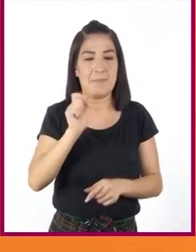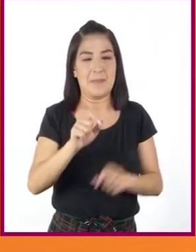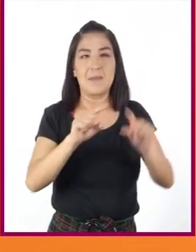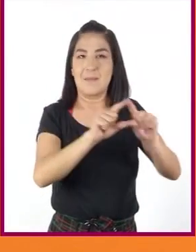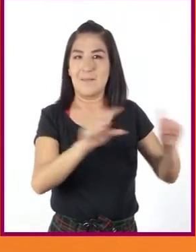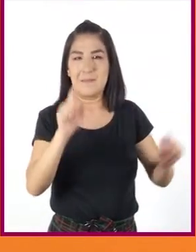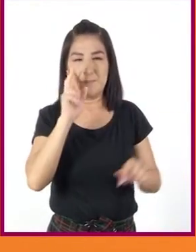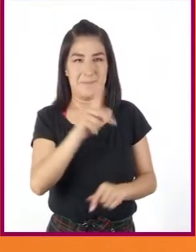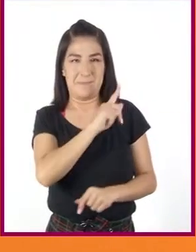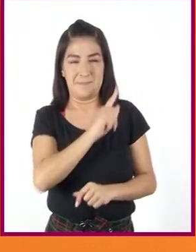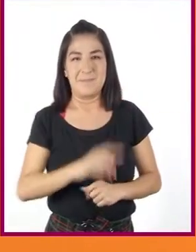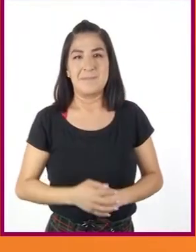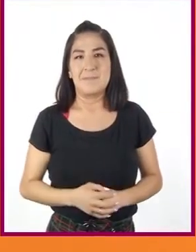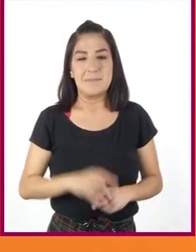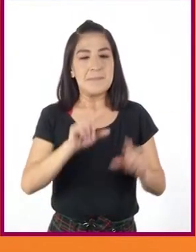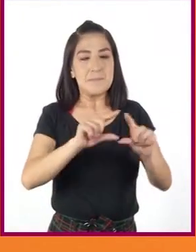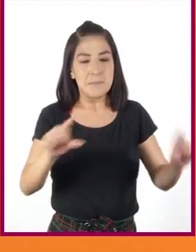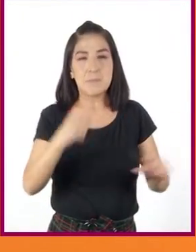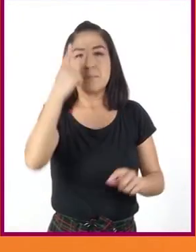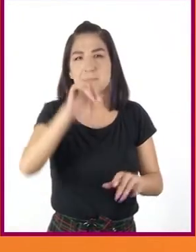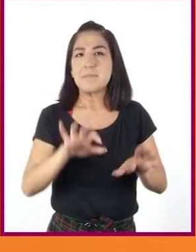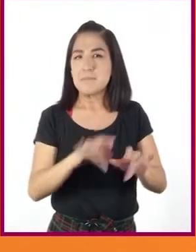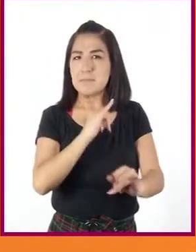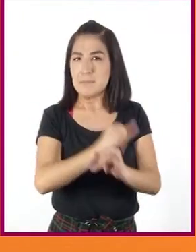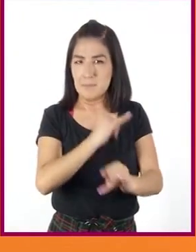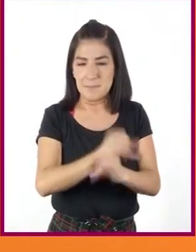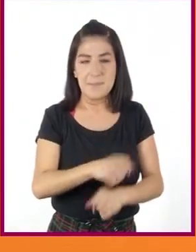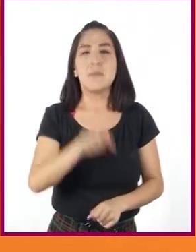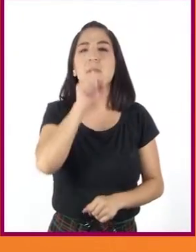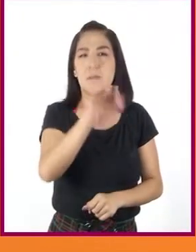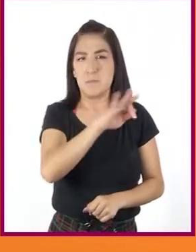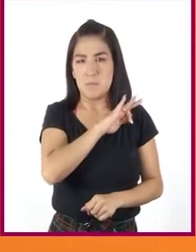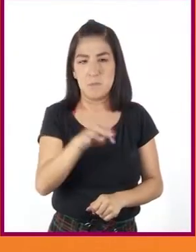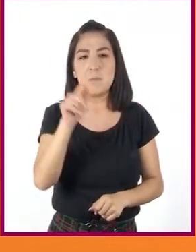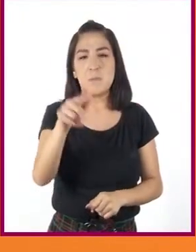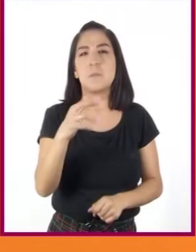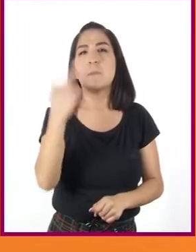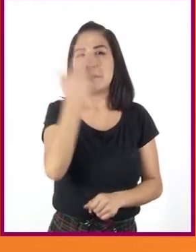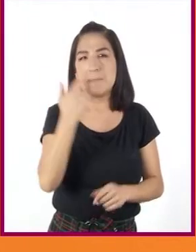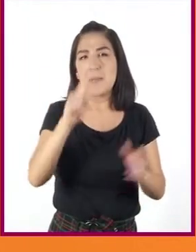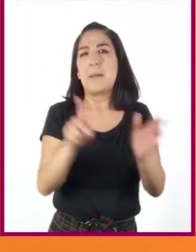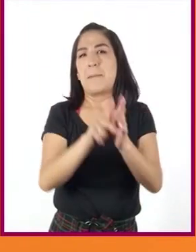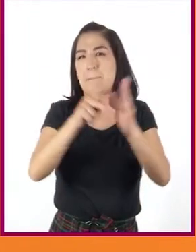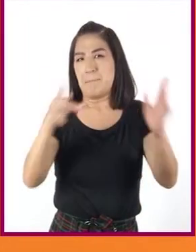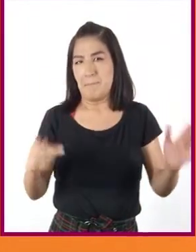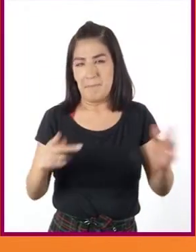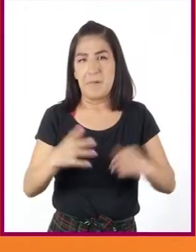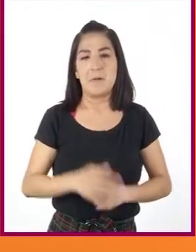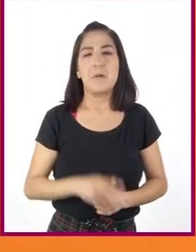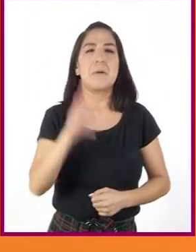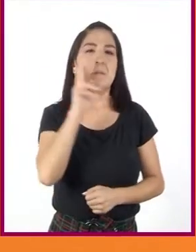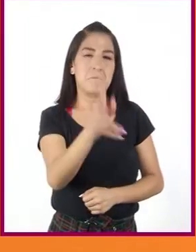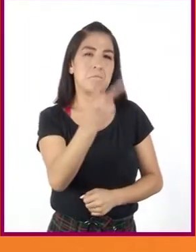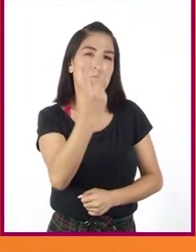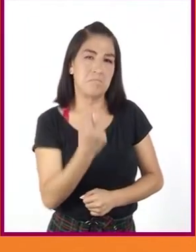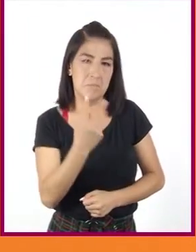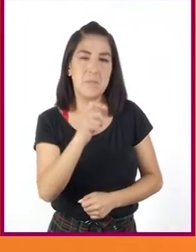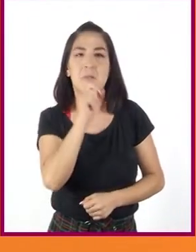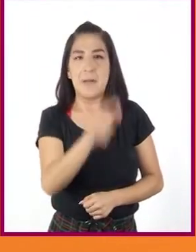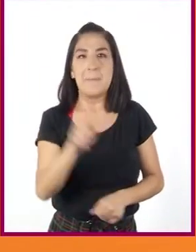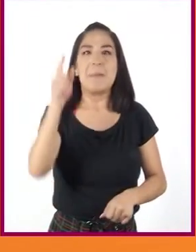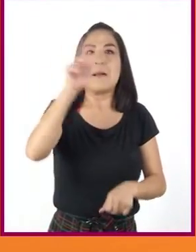Servicio Meteorológico Nacional. También pueden consultarlo en algunos periódicos locales, verlo en la televisión